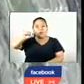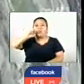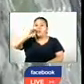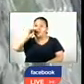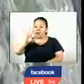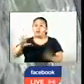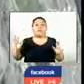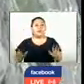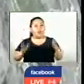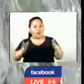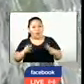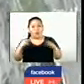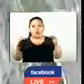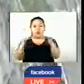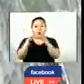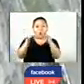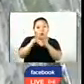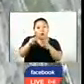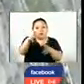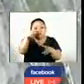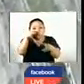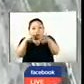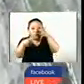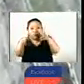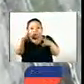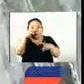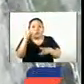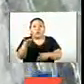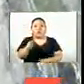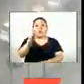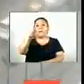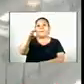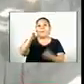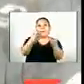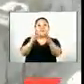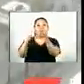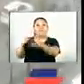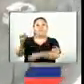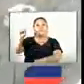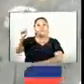organismo tiene en la mira a estos fenómenos con más de 20 satélites